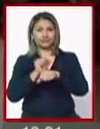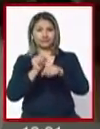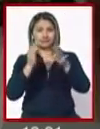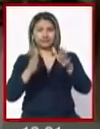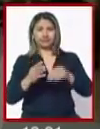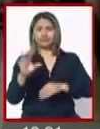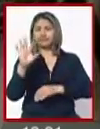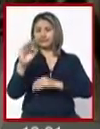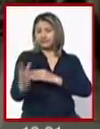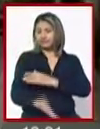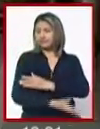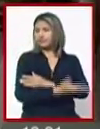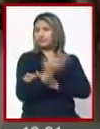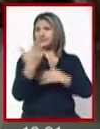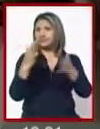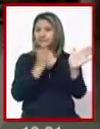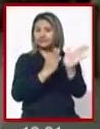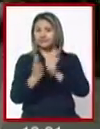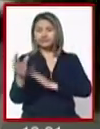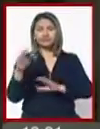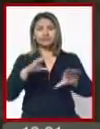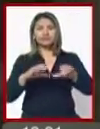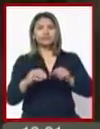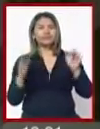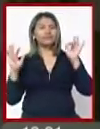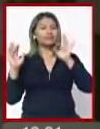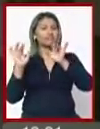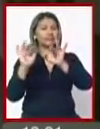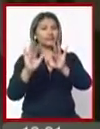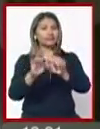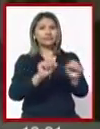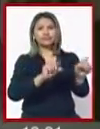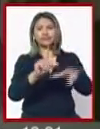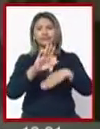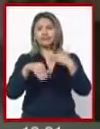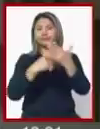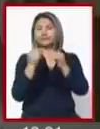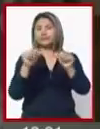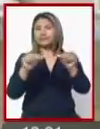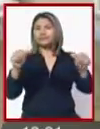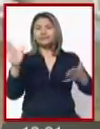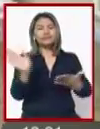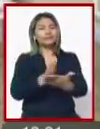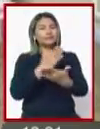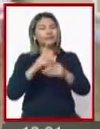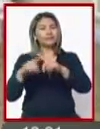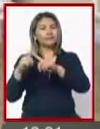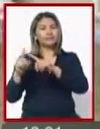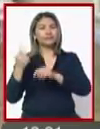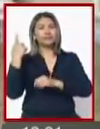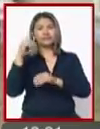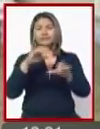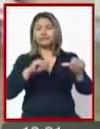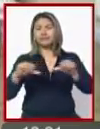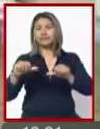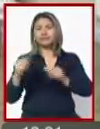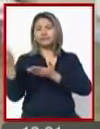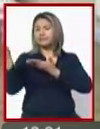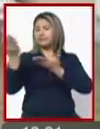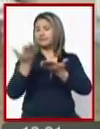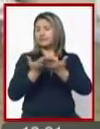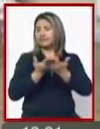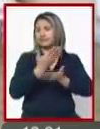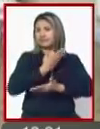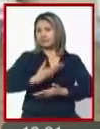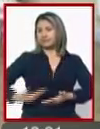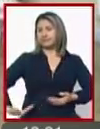trabajadores, ¿no? Desde las 9 de la mañana se tienen programados los actos de concentración, disponiendo tarimas, equipos de sonido, entre otros, para este acto que ha invitado al